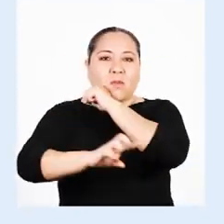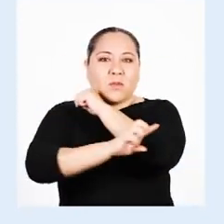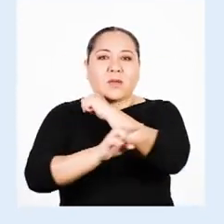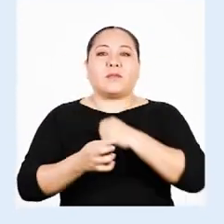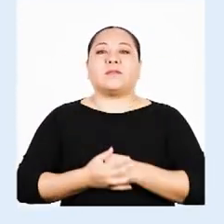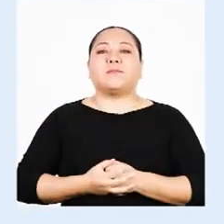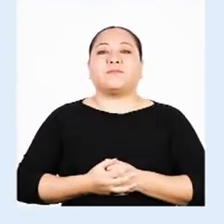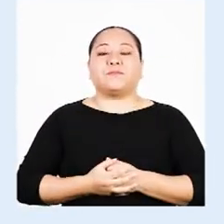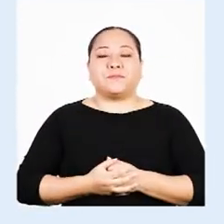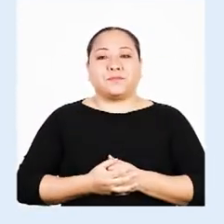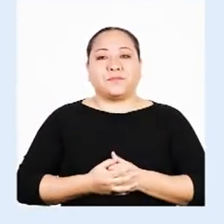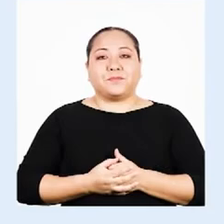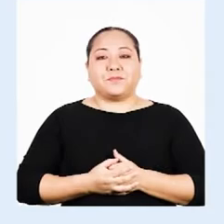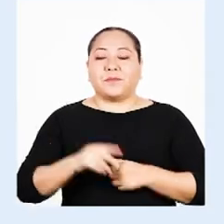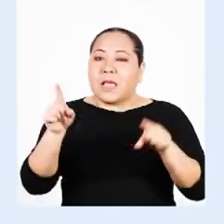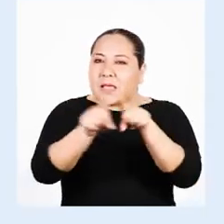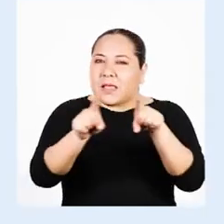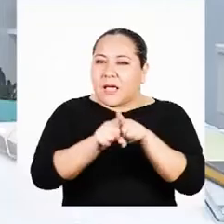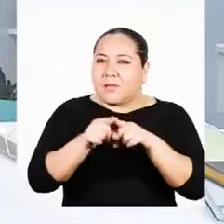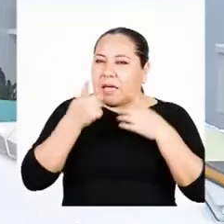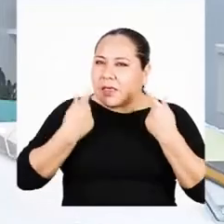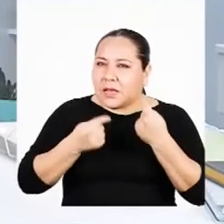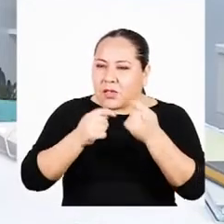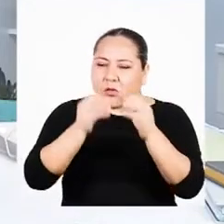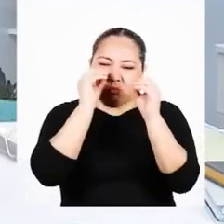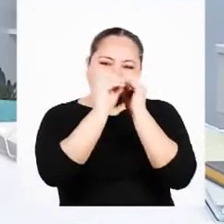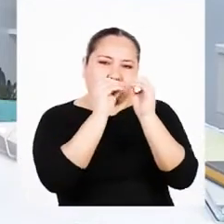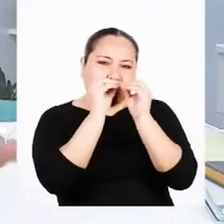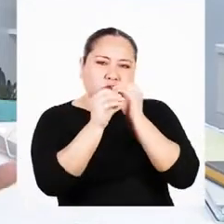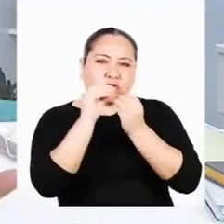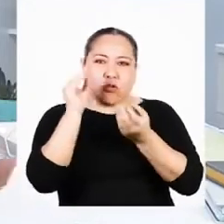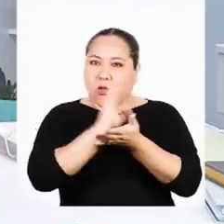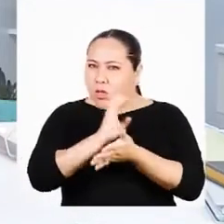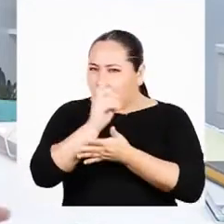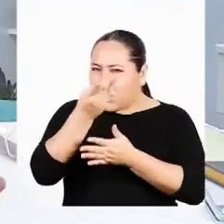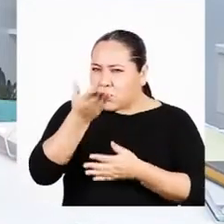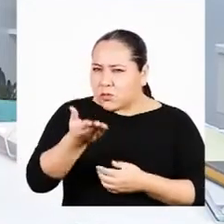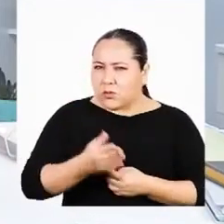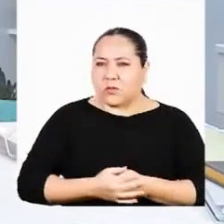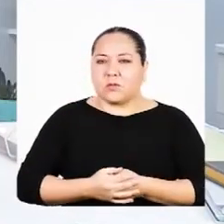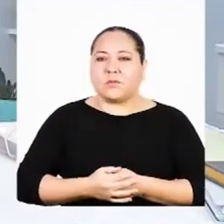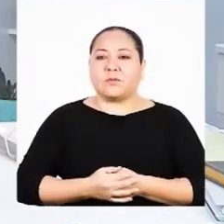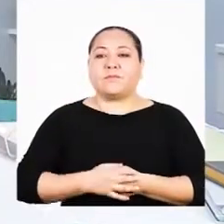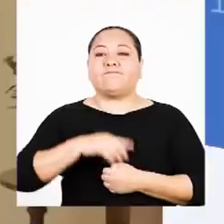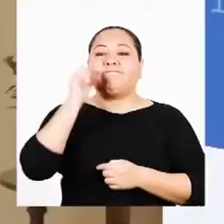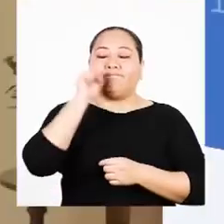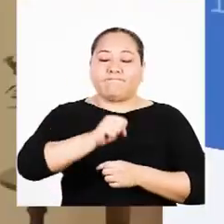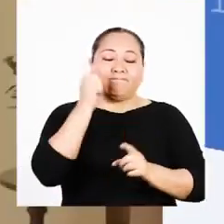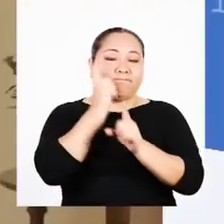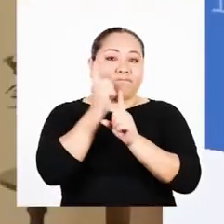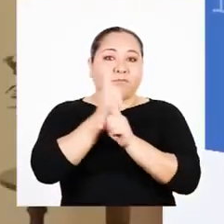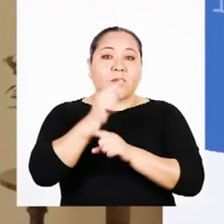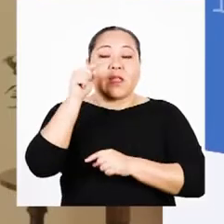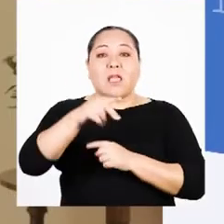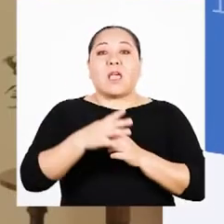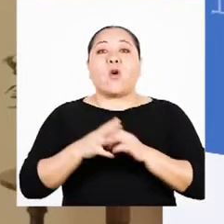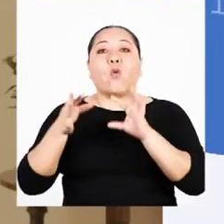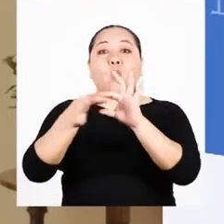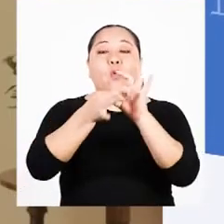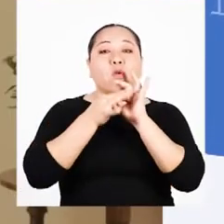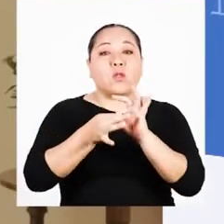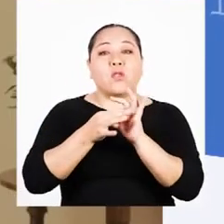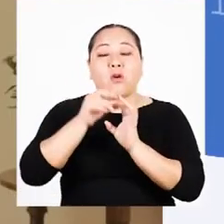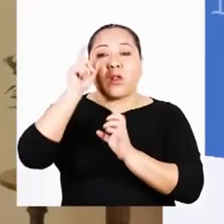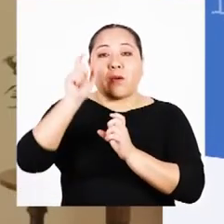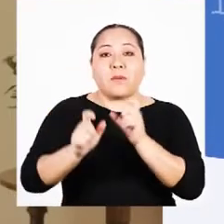desarrollo del país. ¿También intentó una reforma educativa? Sí, de la